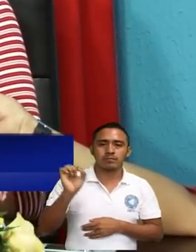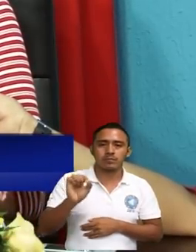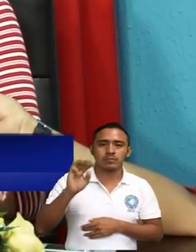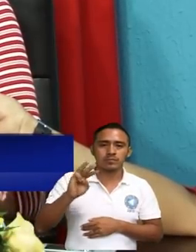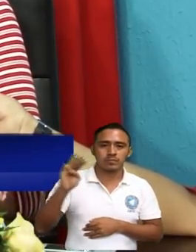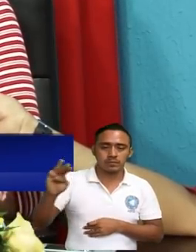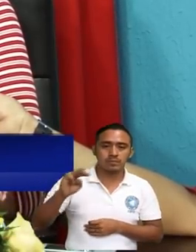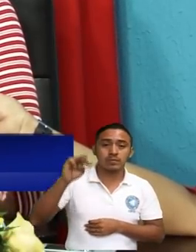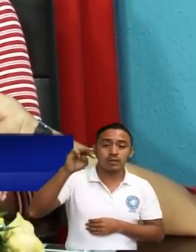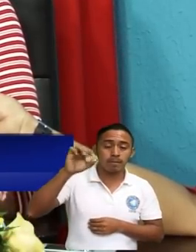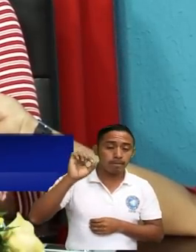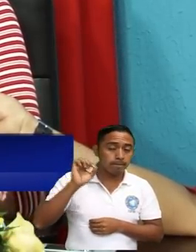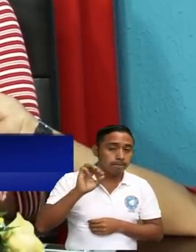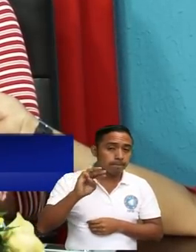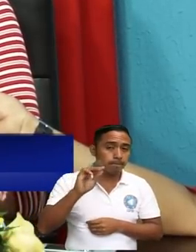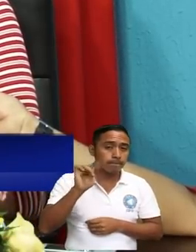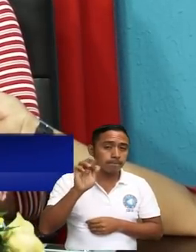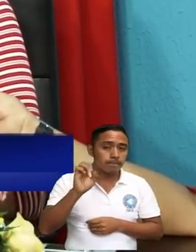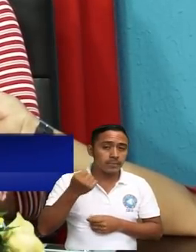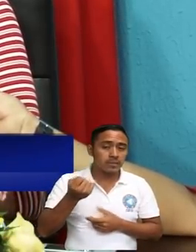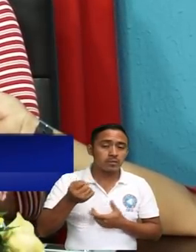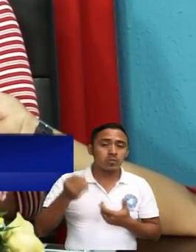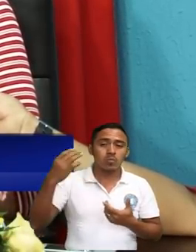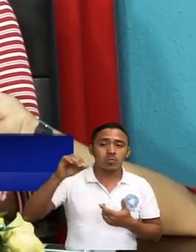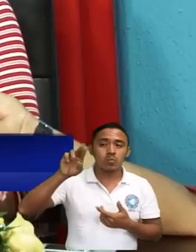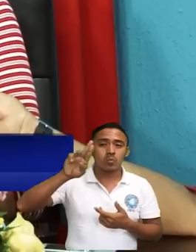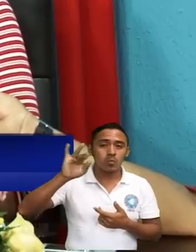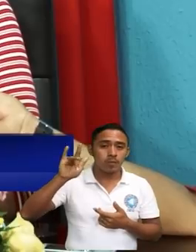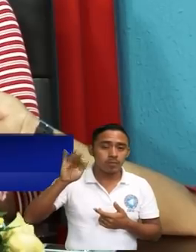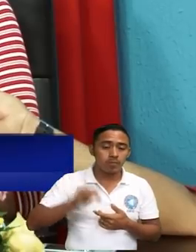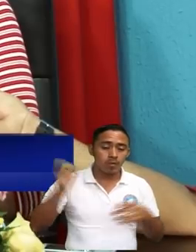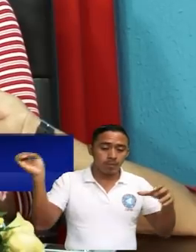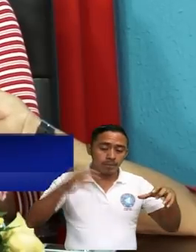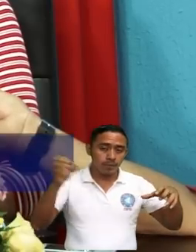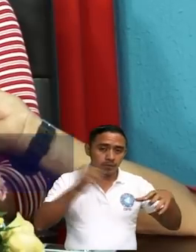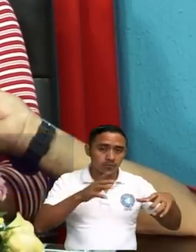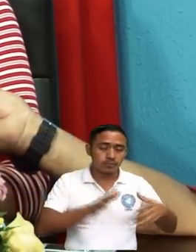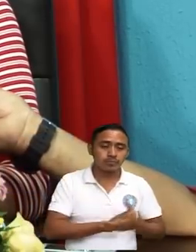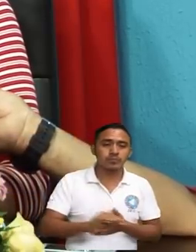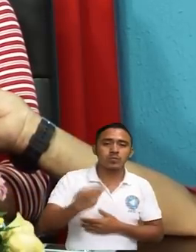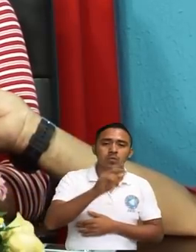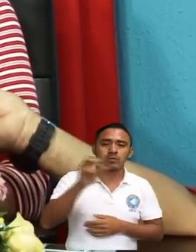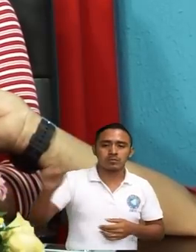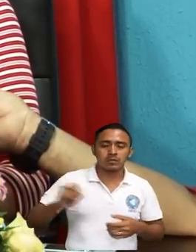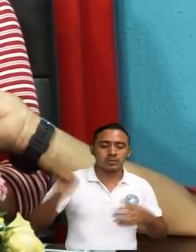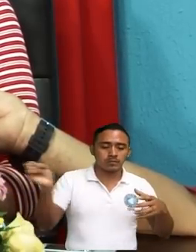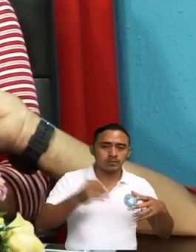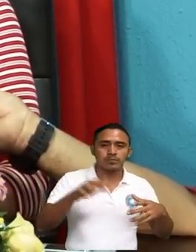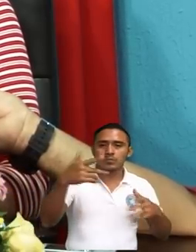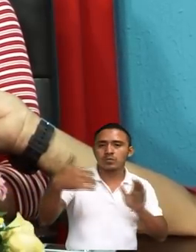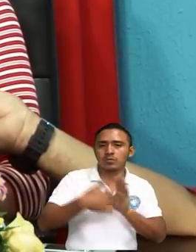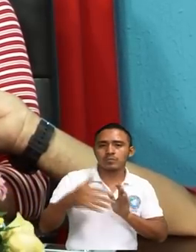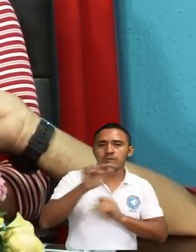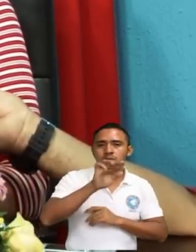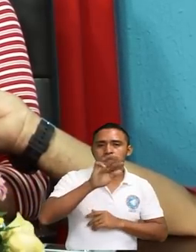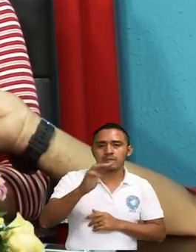146.566.33 metros cúbicos de basura, de los cuales en 898 cauces se recolectaron